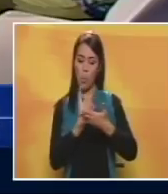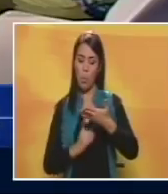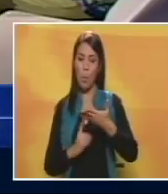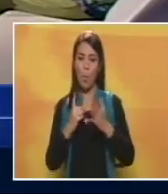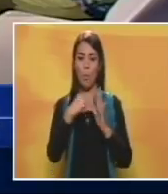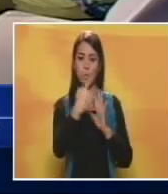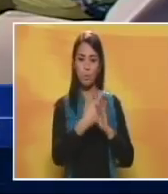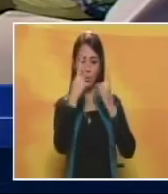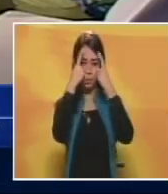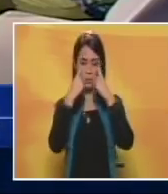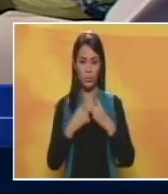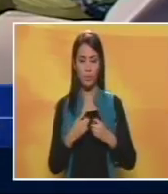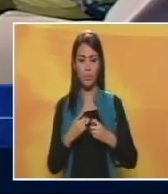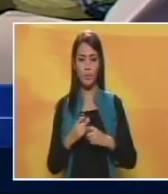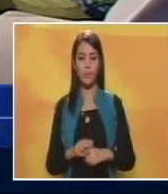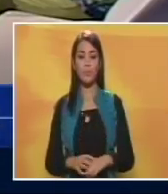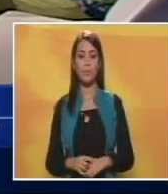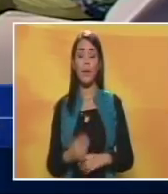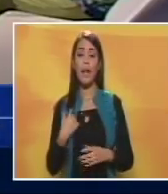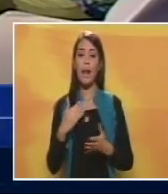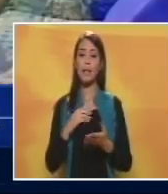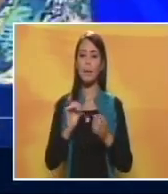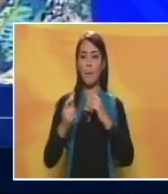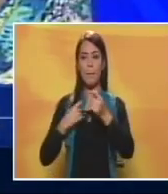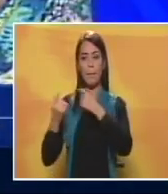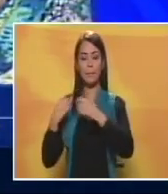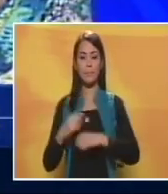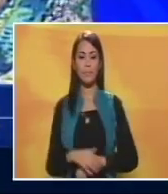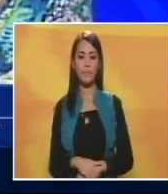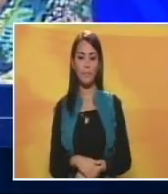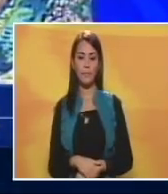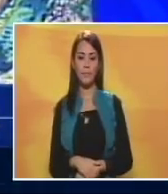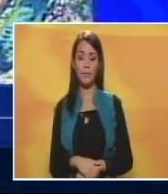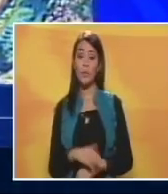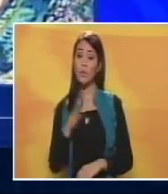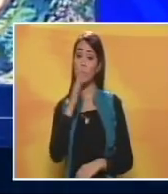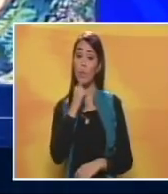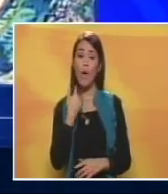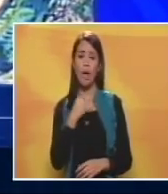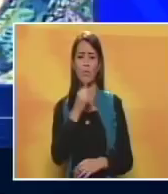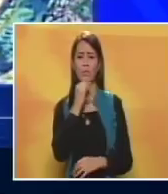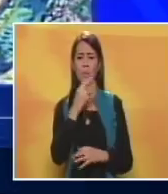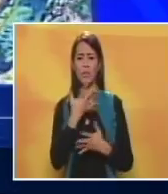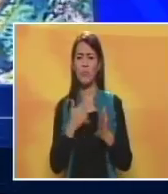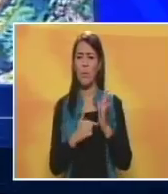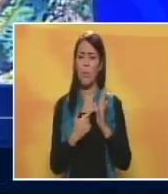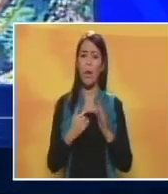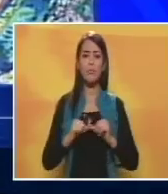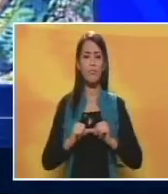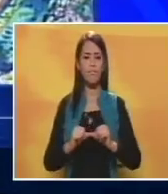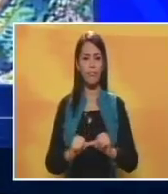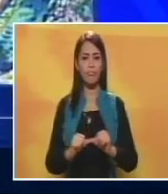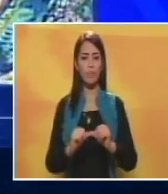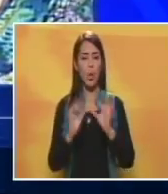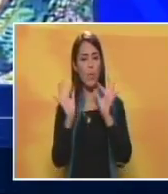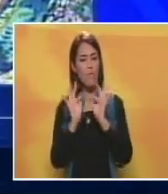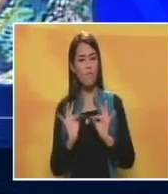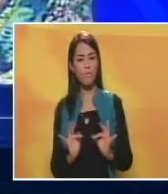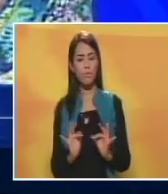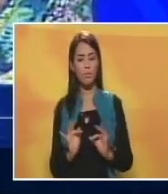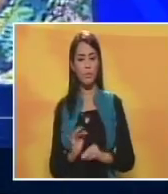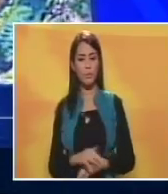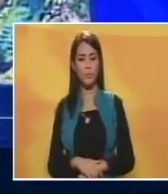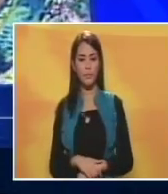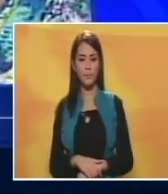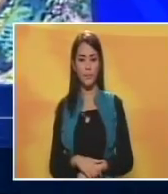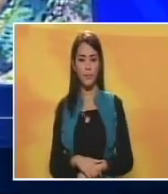comenzar a reducir paulatinamente las importaciones. No tenemos excusa para poder continuar con un modelo